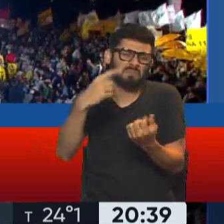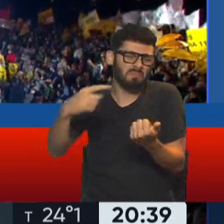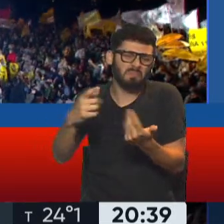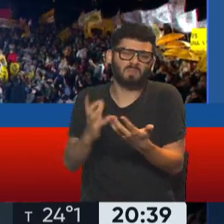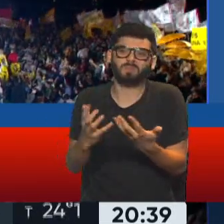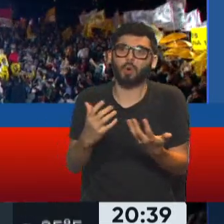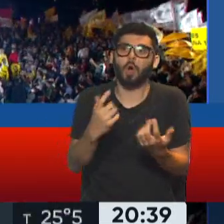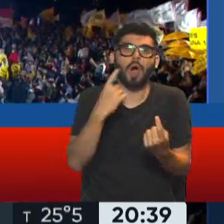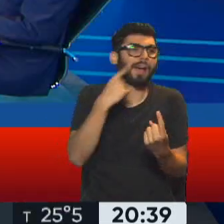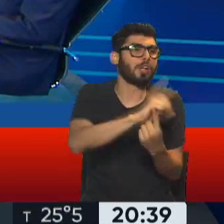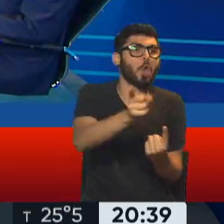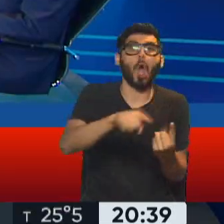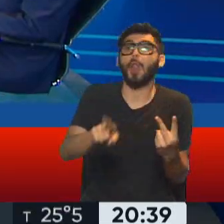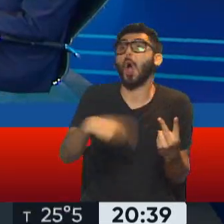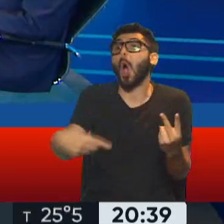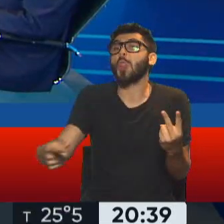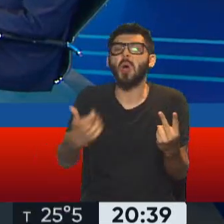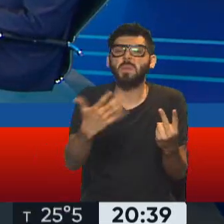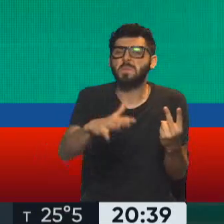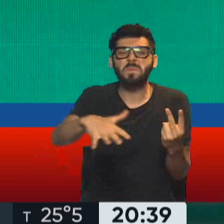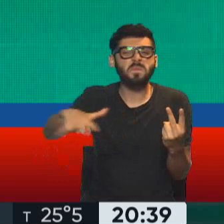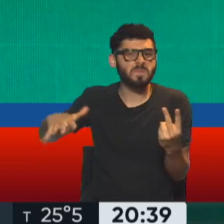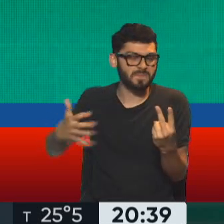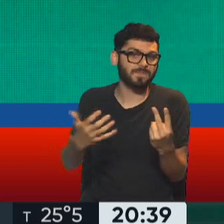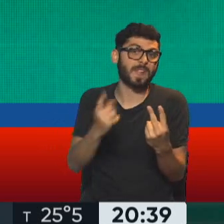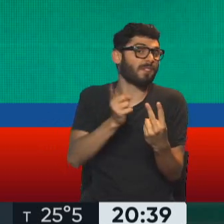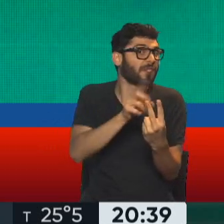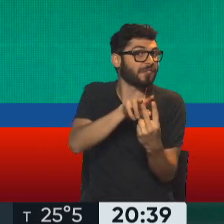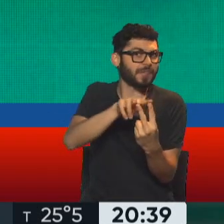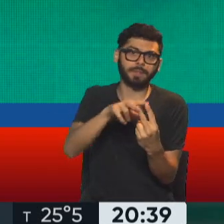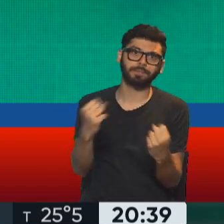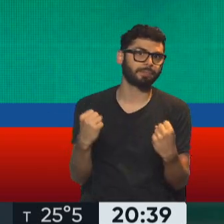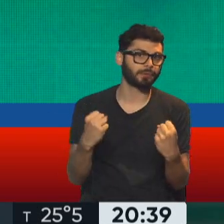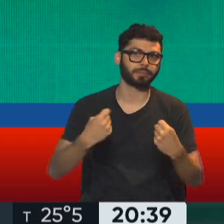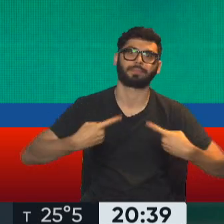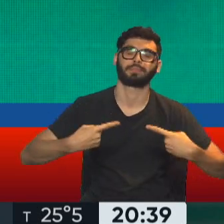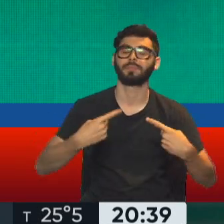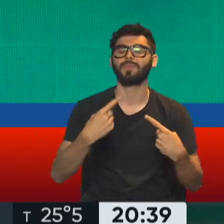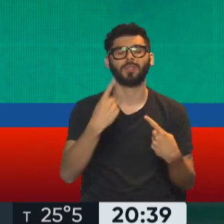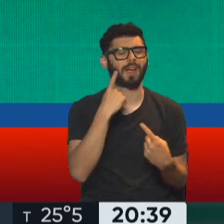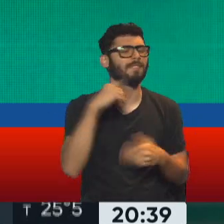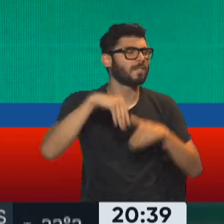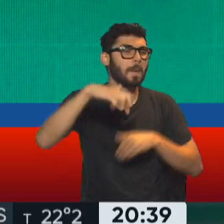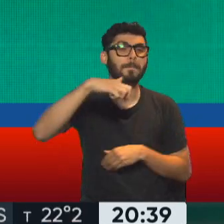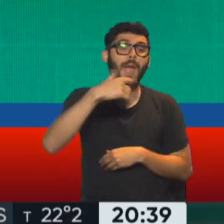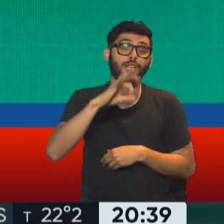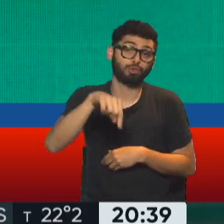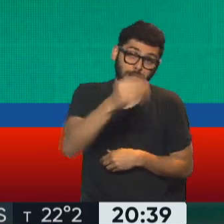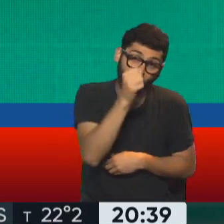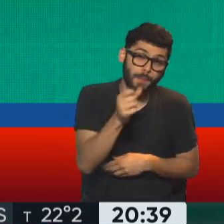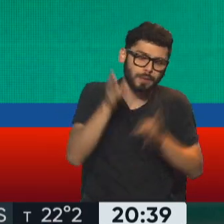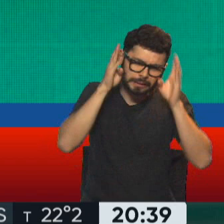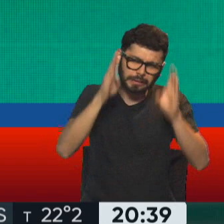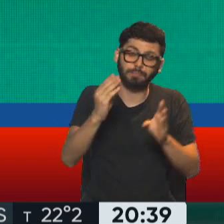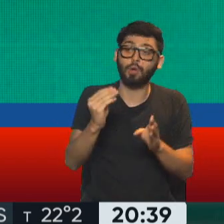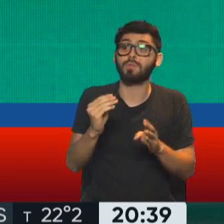polarización. Ajá, seguimos polarizados. Sí. Sí, me voy a enfocar más en lo que fueron las PASO y en lo que se espera este fin de semana, porque para muchos